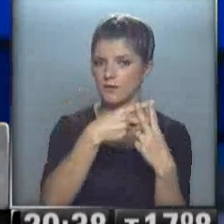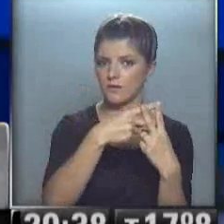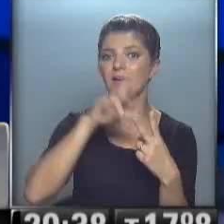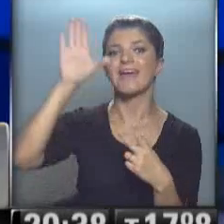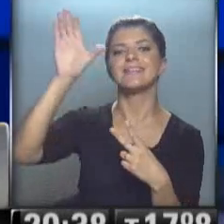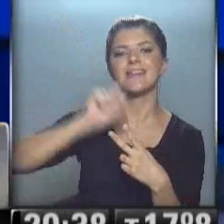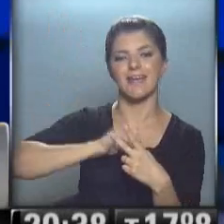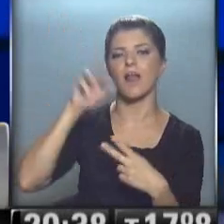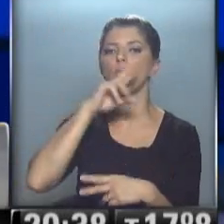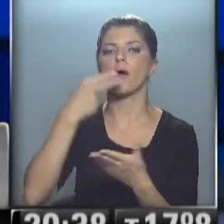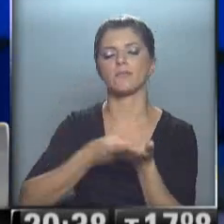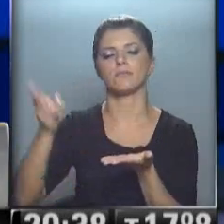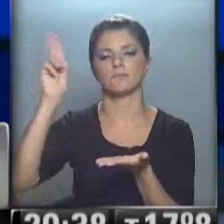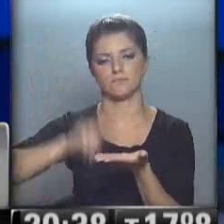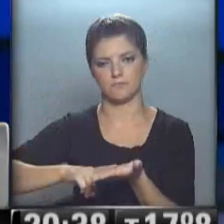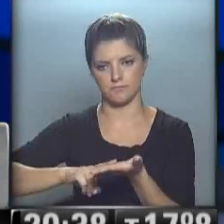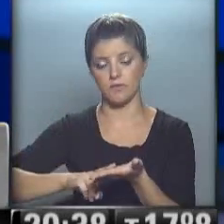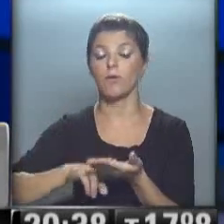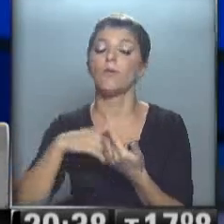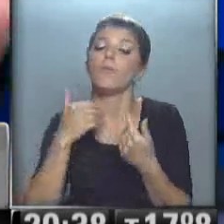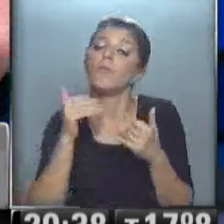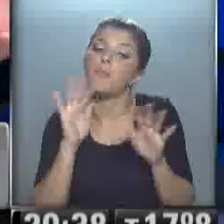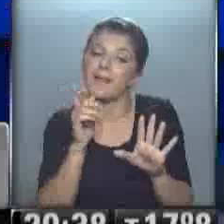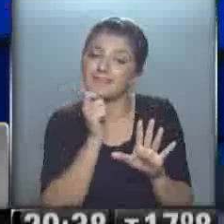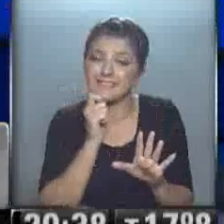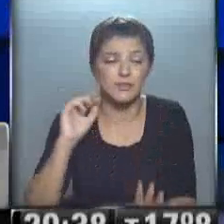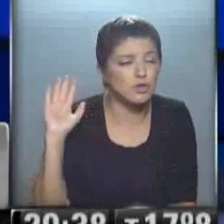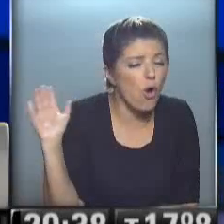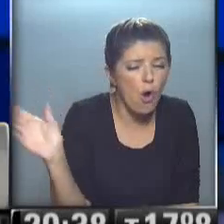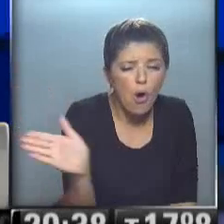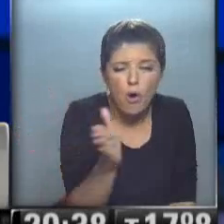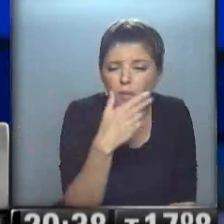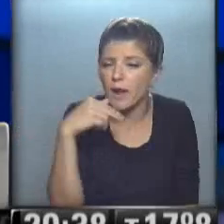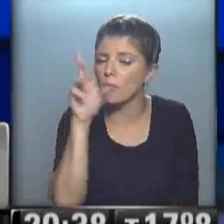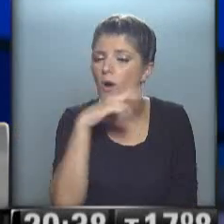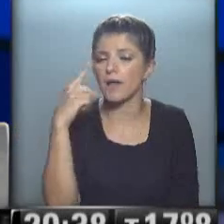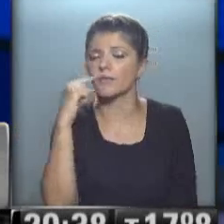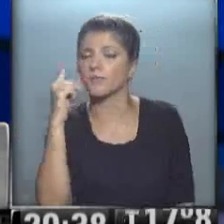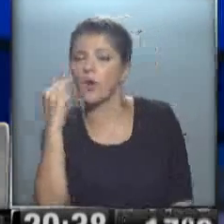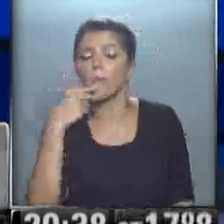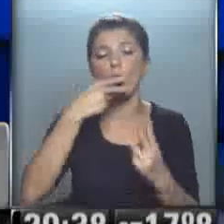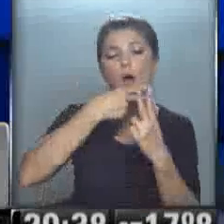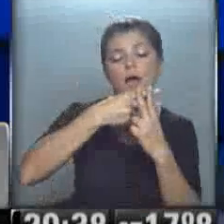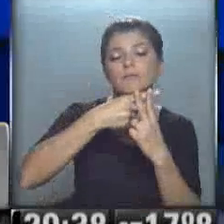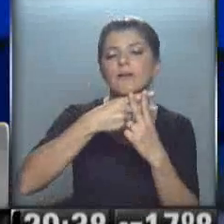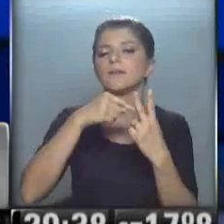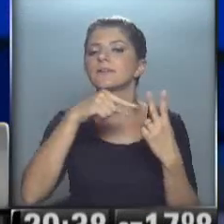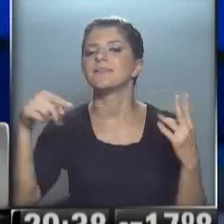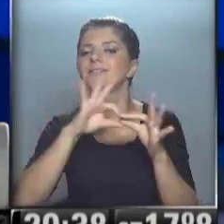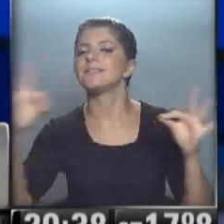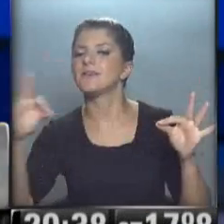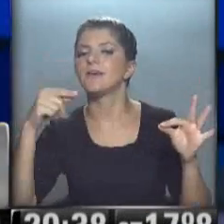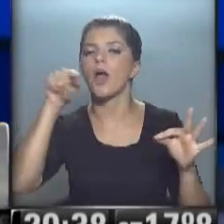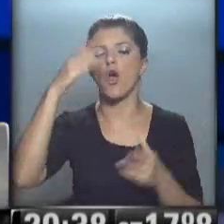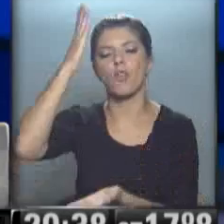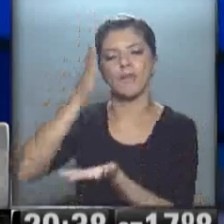traigan de vuelta a las chicas. A lo mejor, si entre todas y todos hacemos un hashtag que diga: hagamos valer